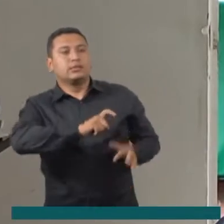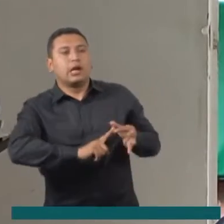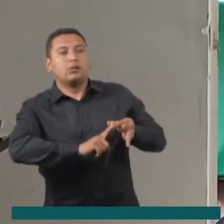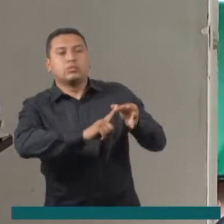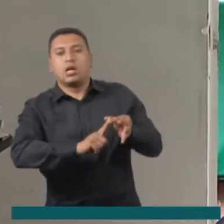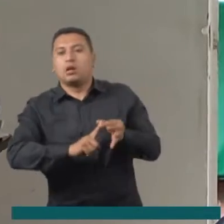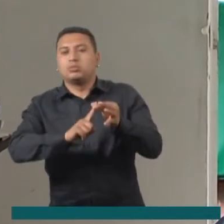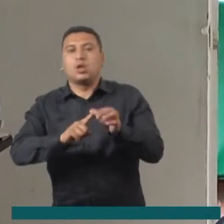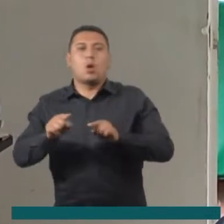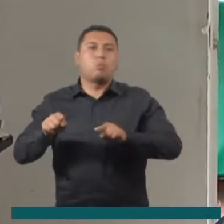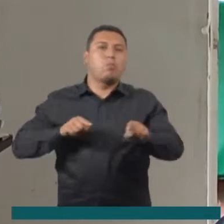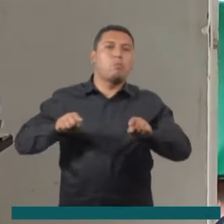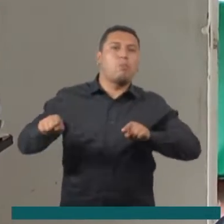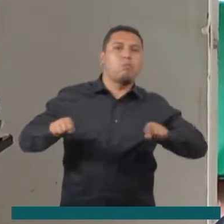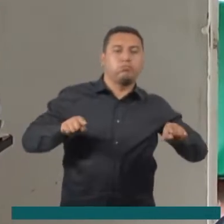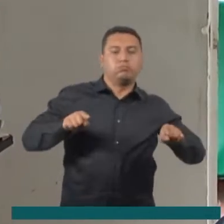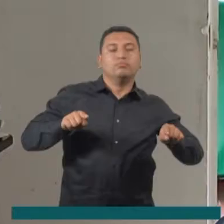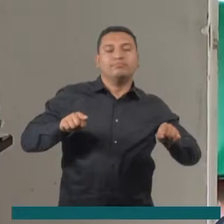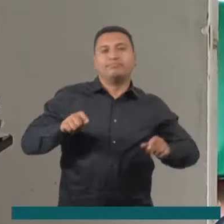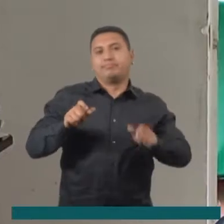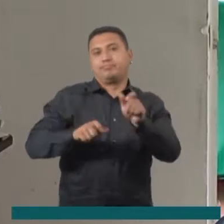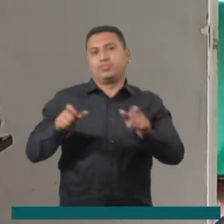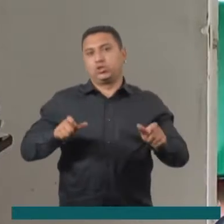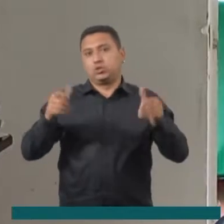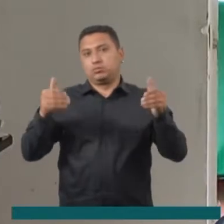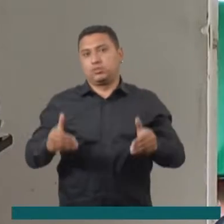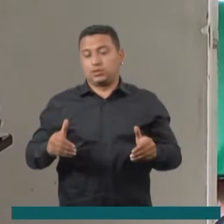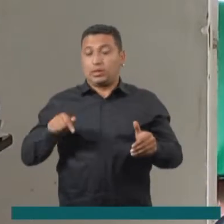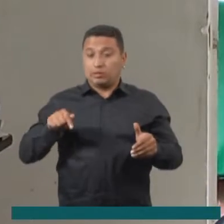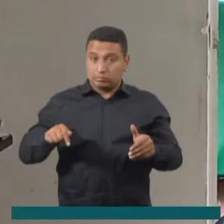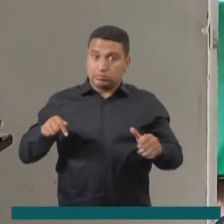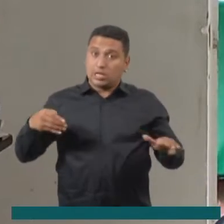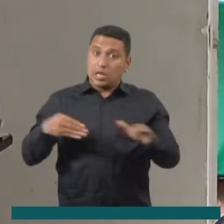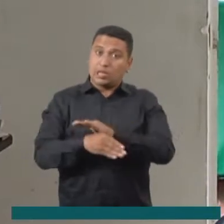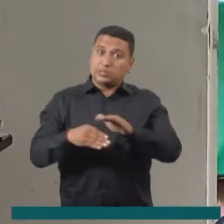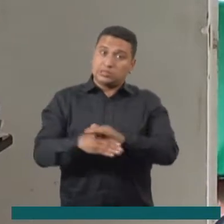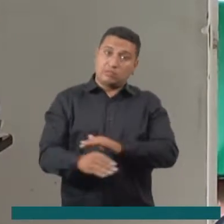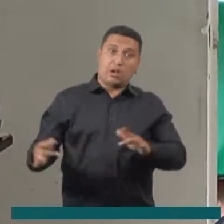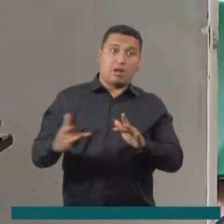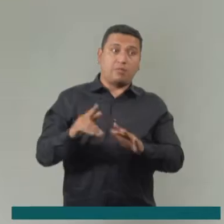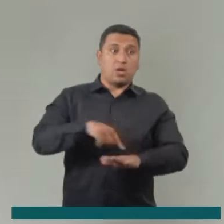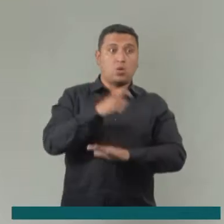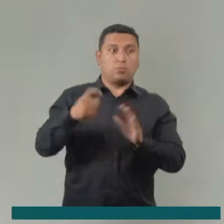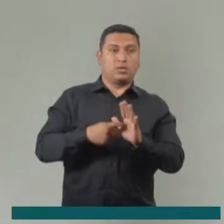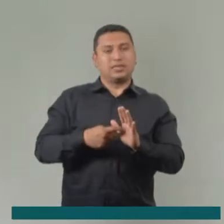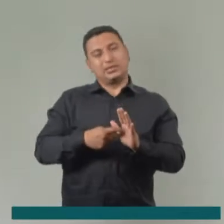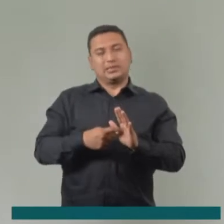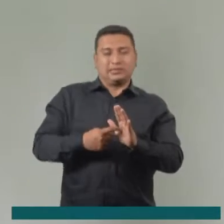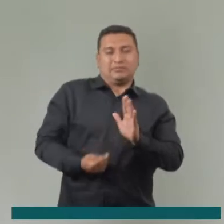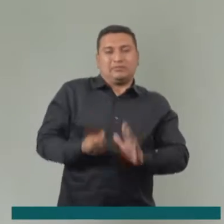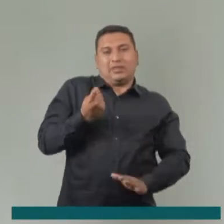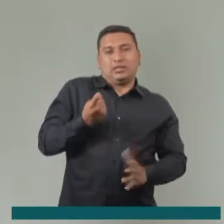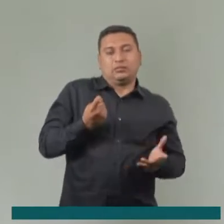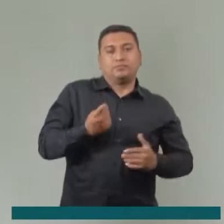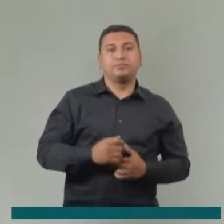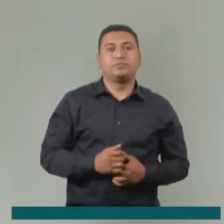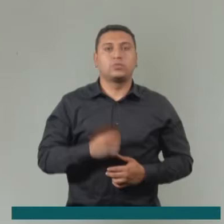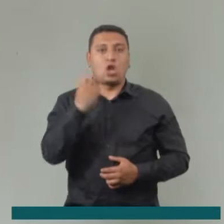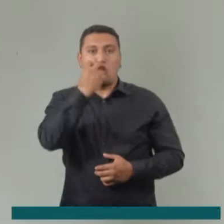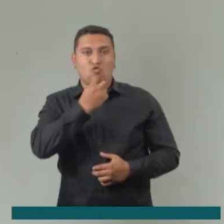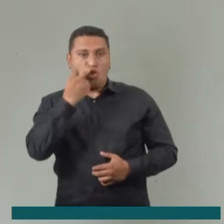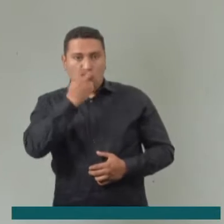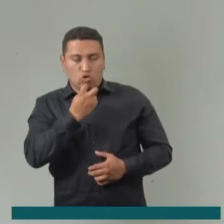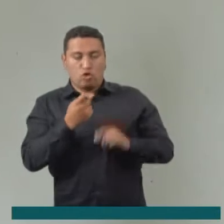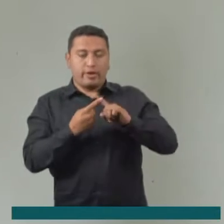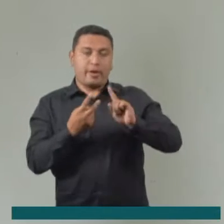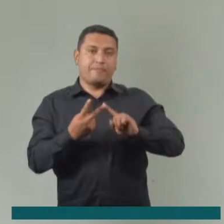muchos pacientes. Desafortunadamente, este servicio no es tan accesible para todas las personas. Uno es fonoaudiología,